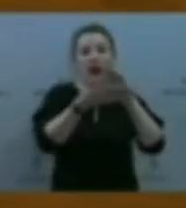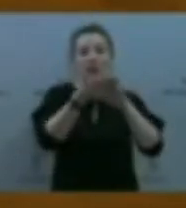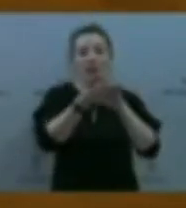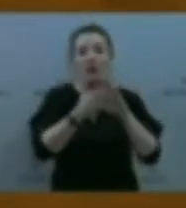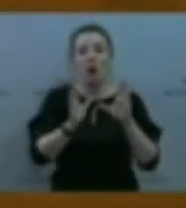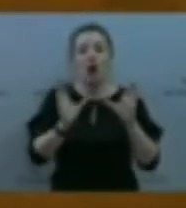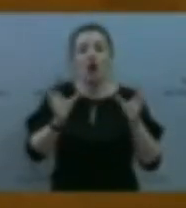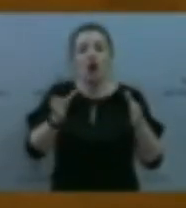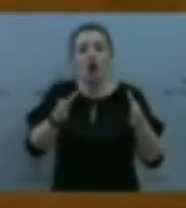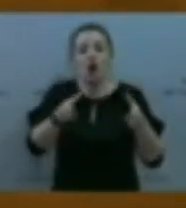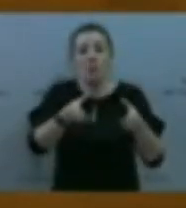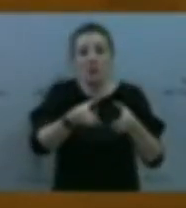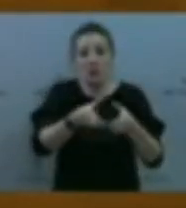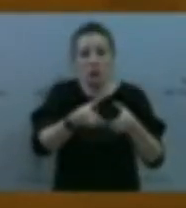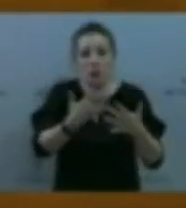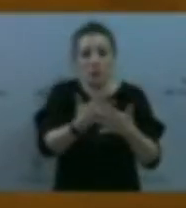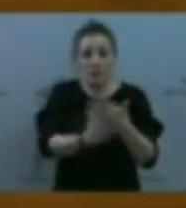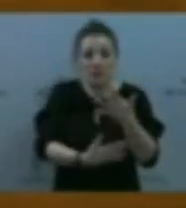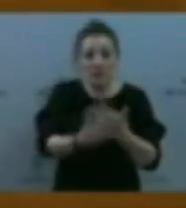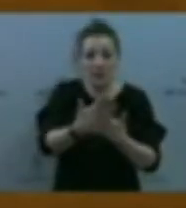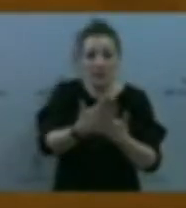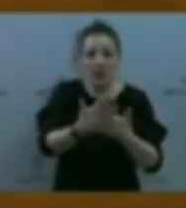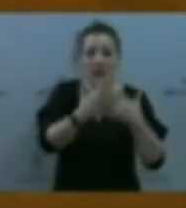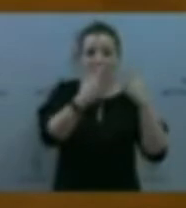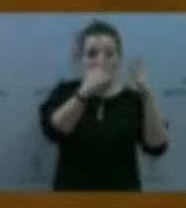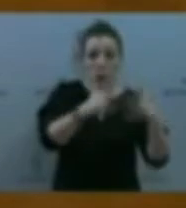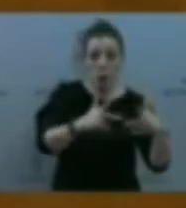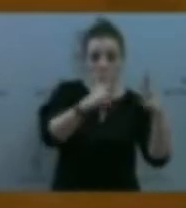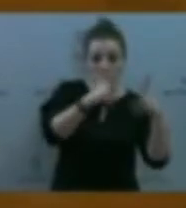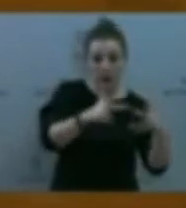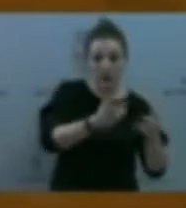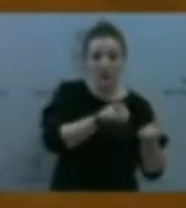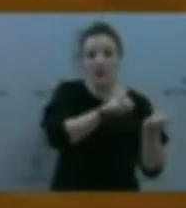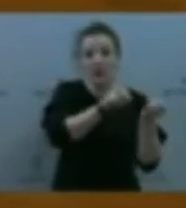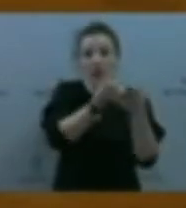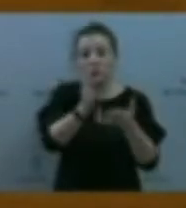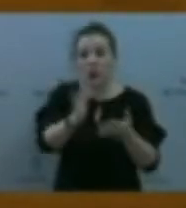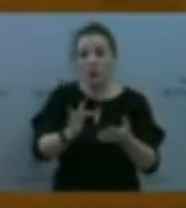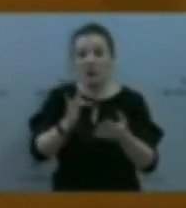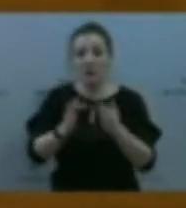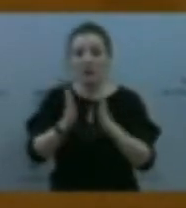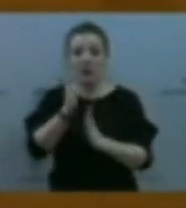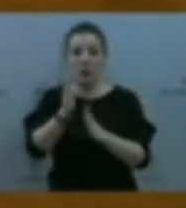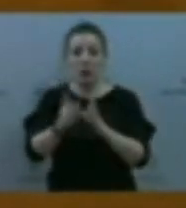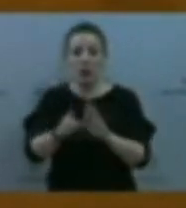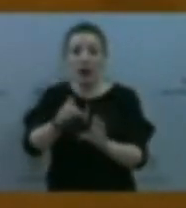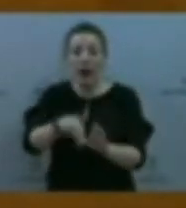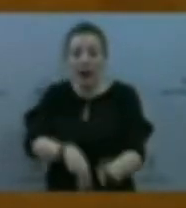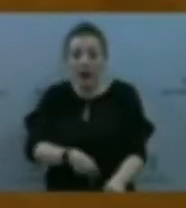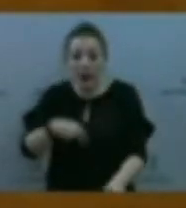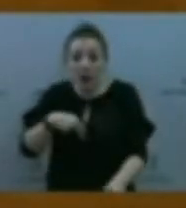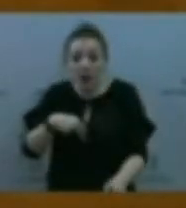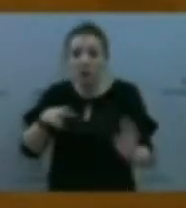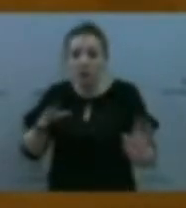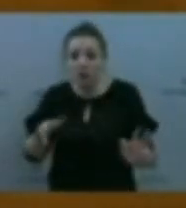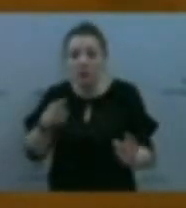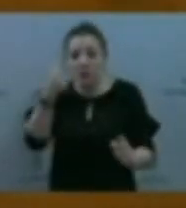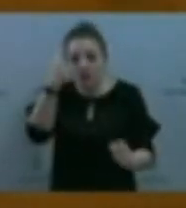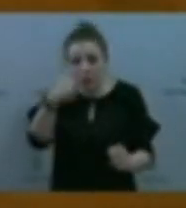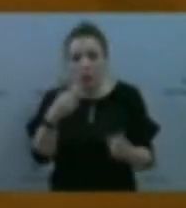Intervención General. Y lo decía, oiga, vamos, eso es desconocer la naturaleza de la fiscalización, porque la Intervención General,